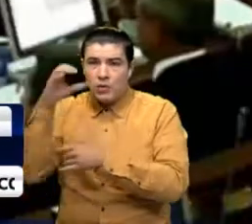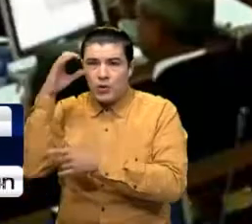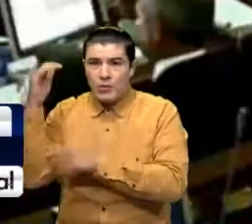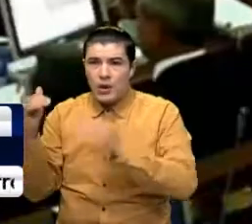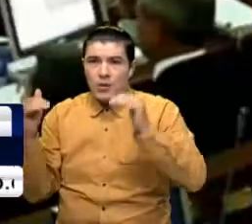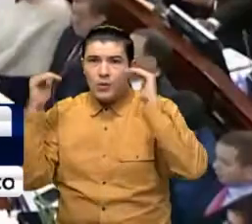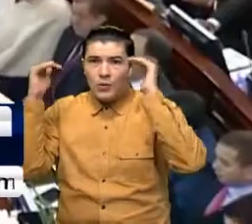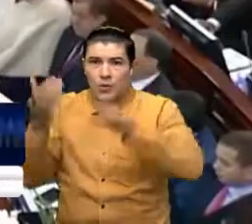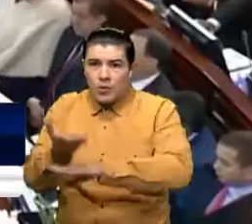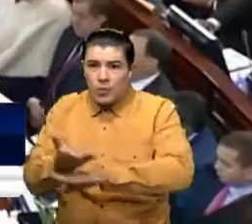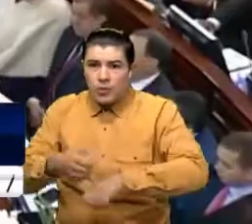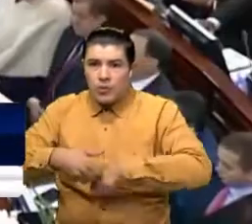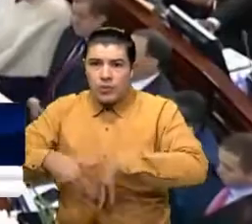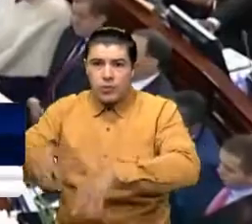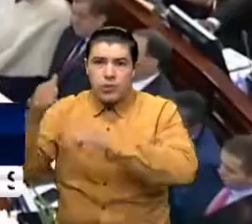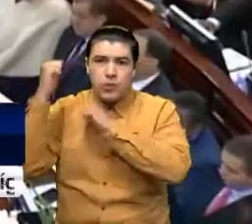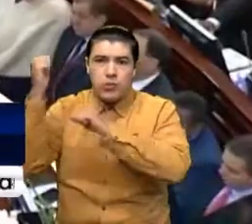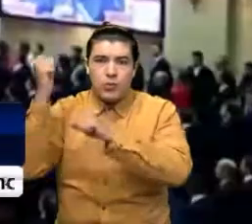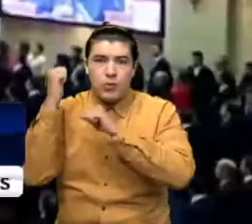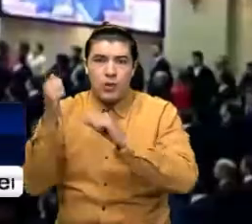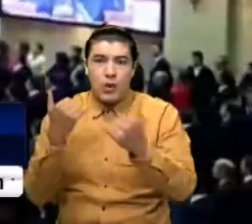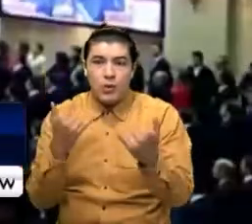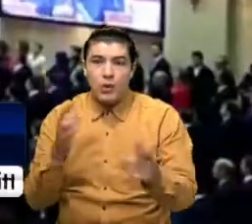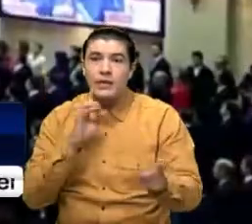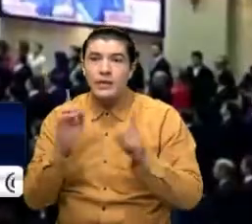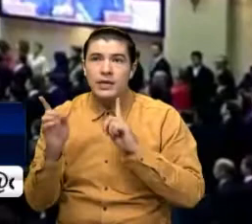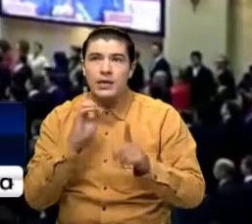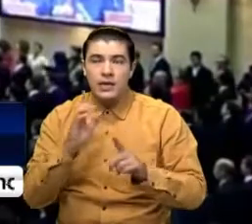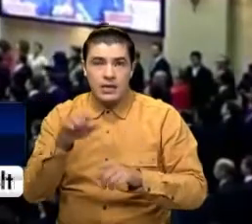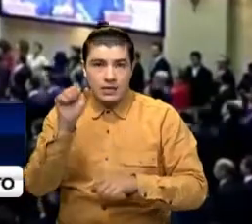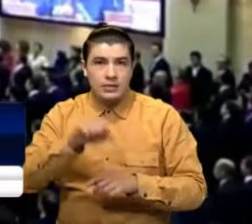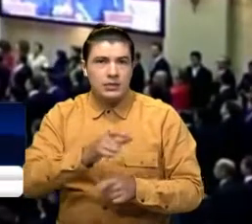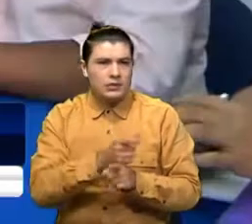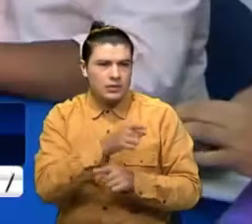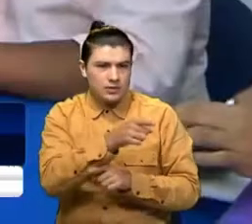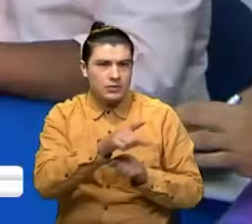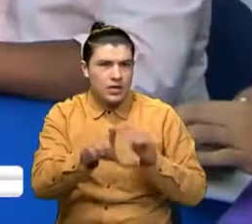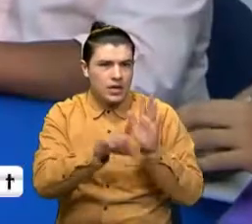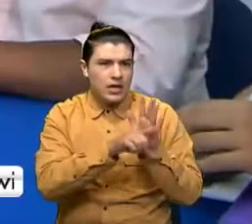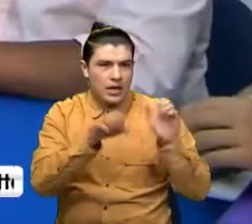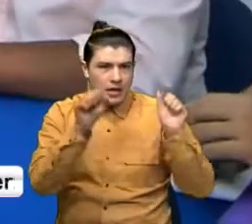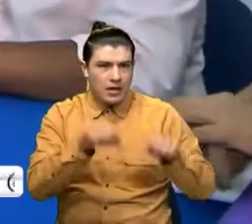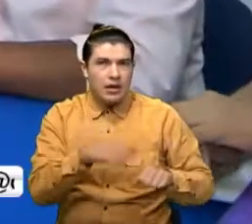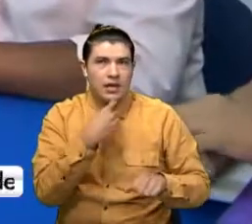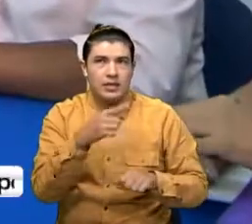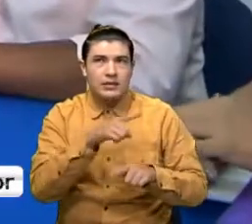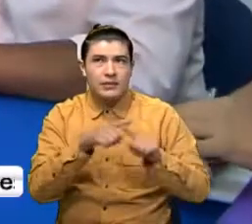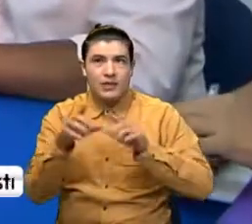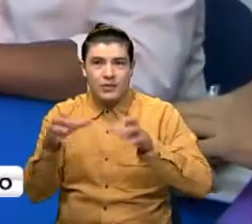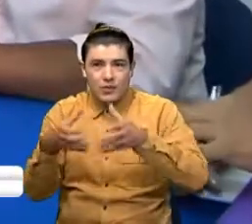superior. Pese a que el Congreso de la República aprobó en su mayoría la ley de financiamiento, los sindicatos